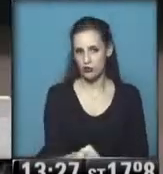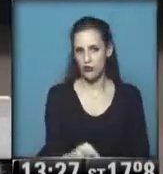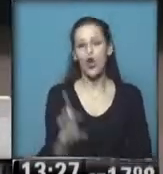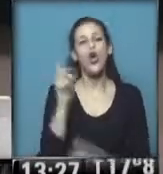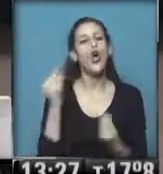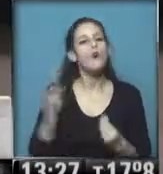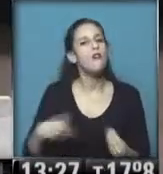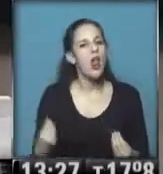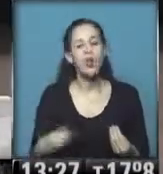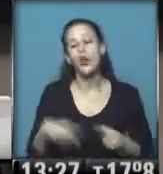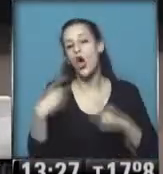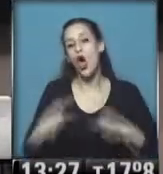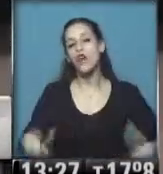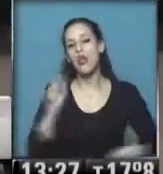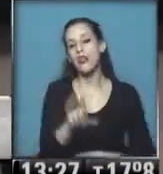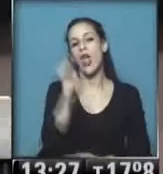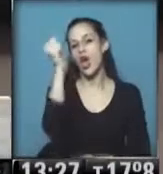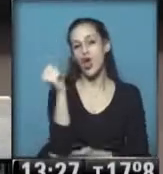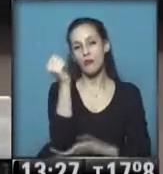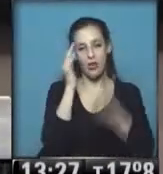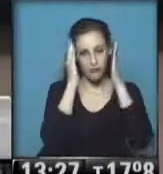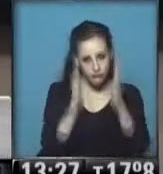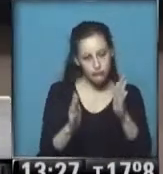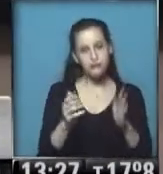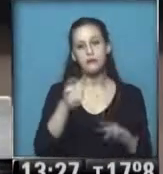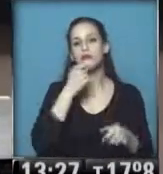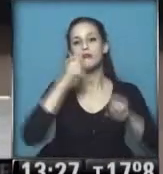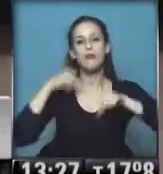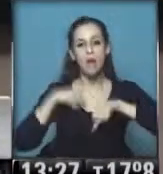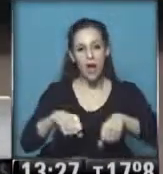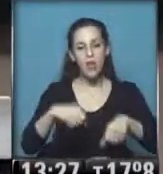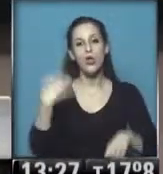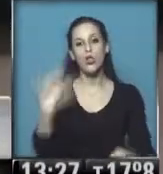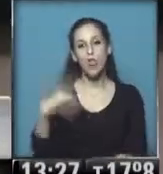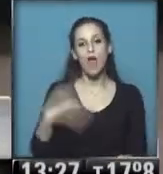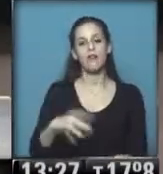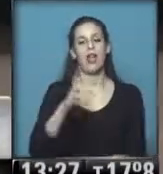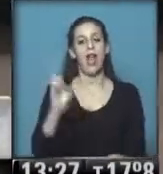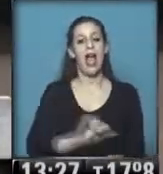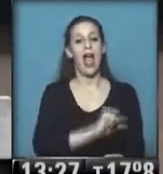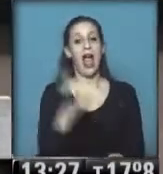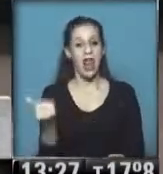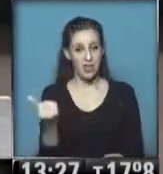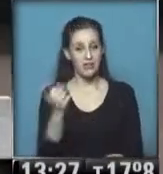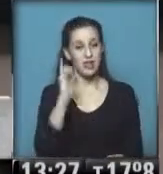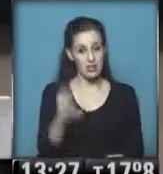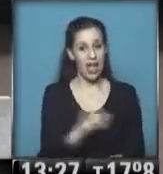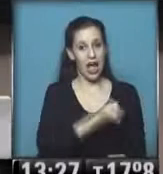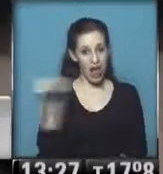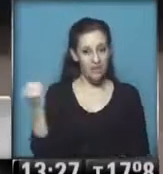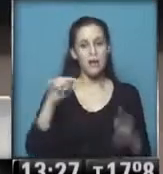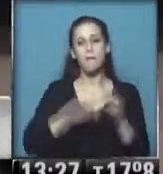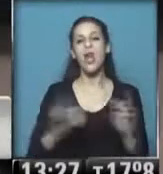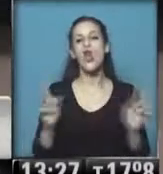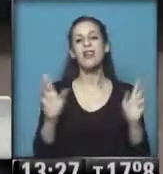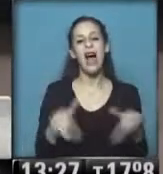rentabilidad donde donde es Lógico es decir el supermercado eh gana lo que tiene que ganar para poder funcionar sin abusarse el consumidor Y